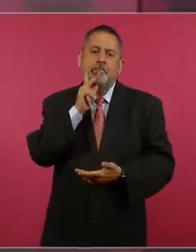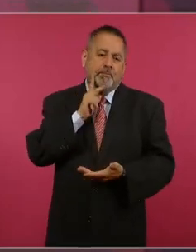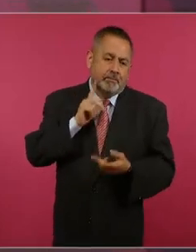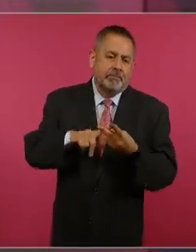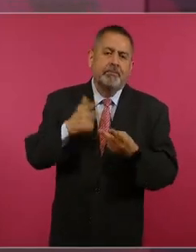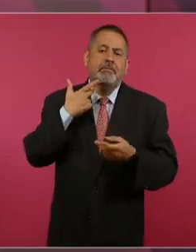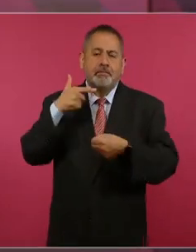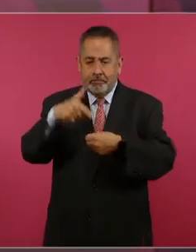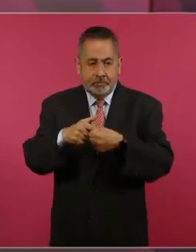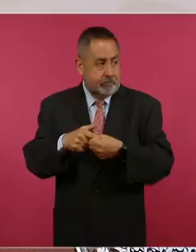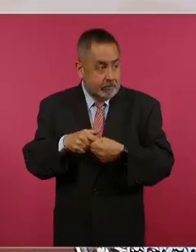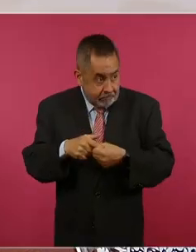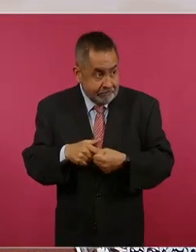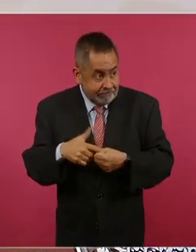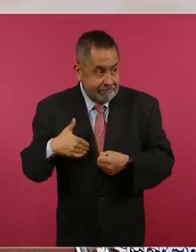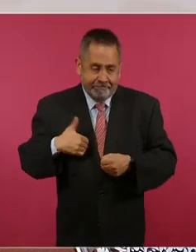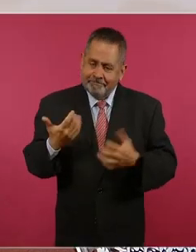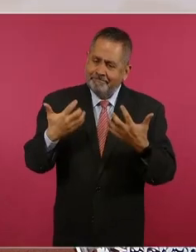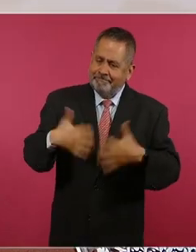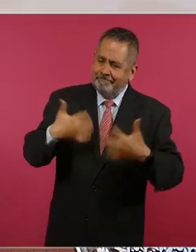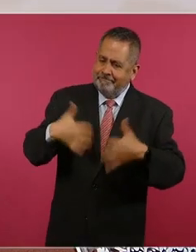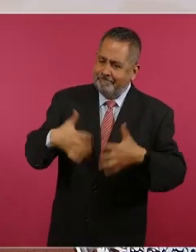gasolinas.